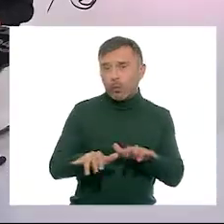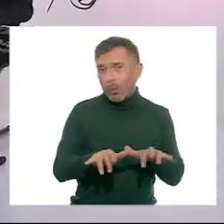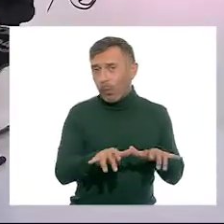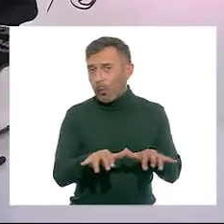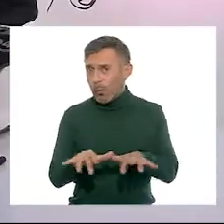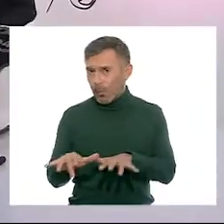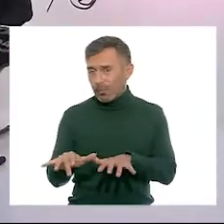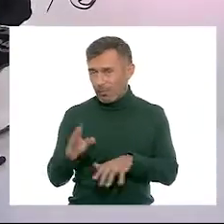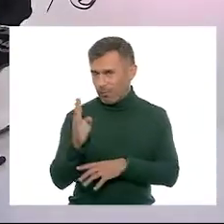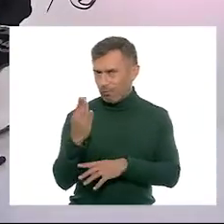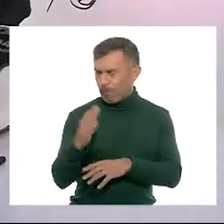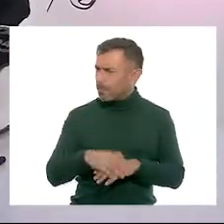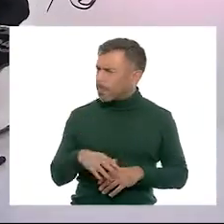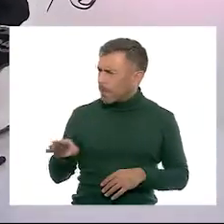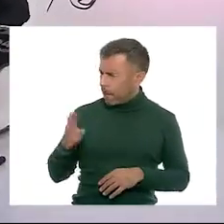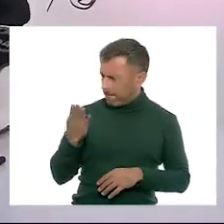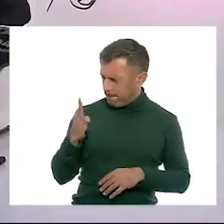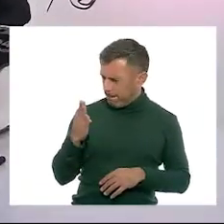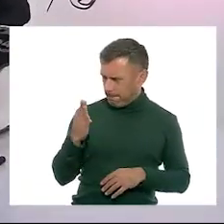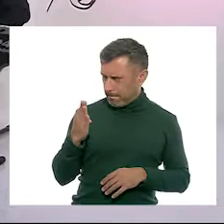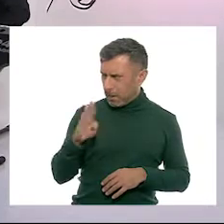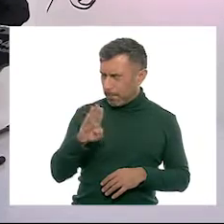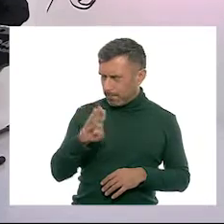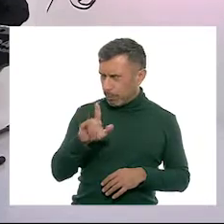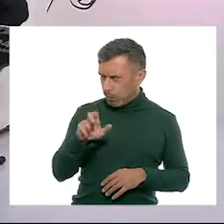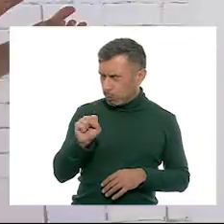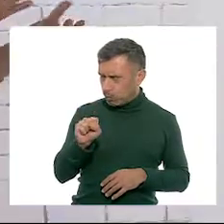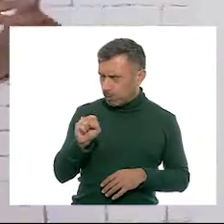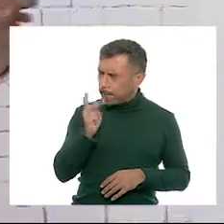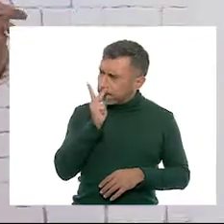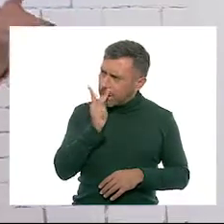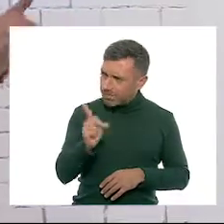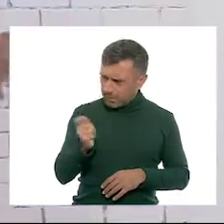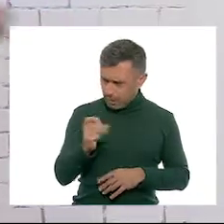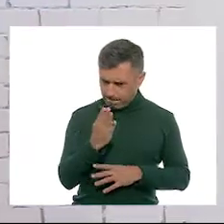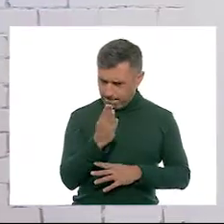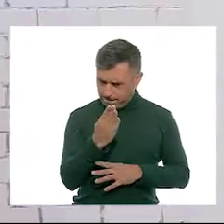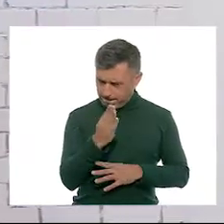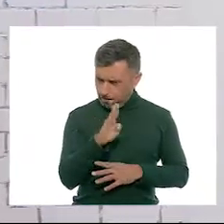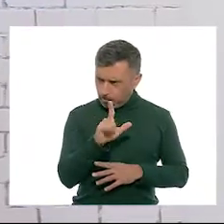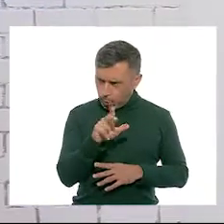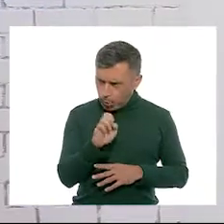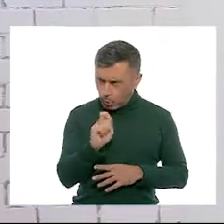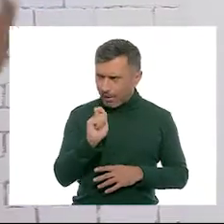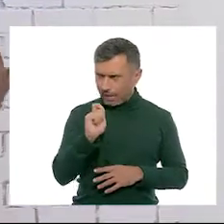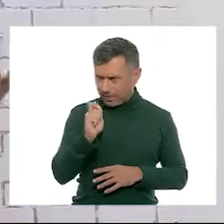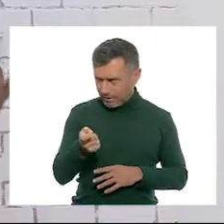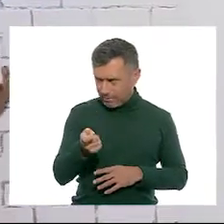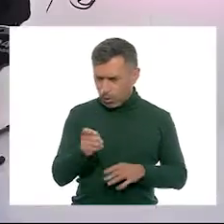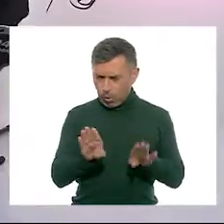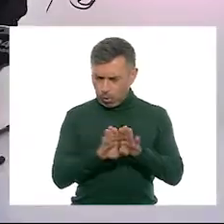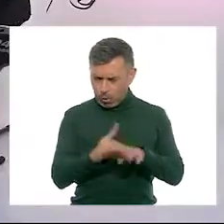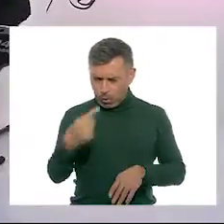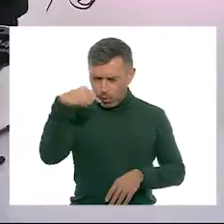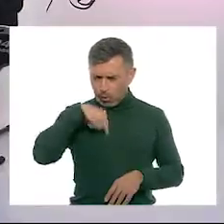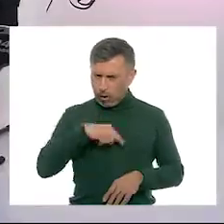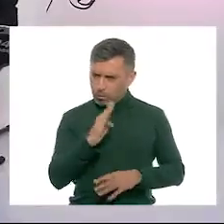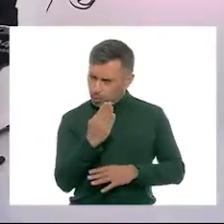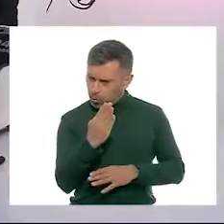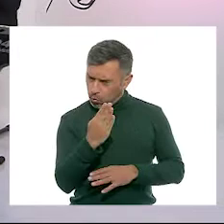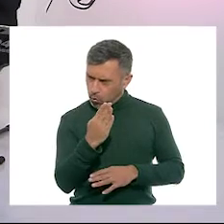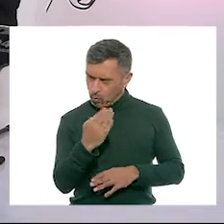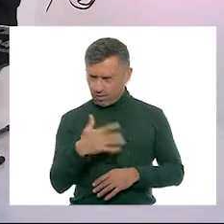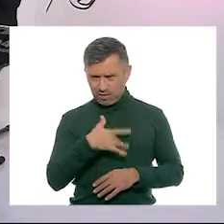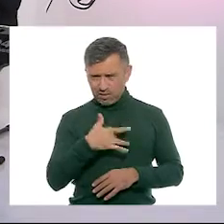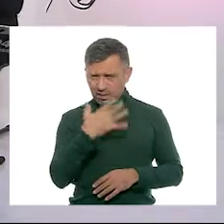De hecho, blues es una palabra que en inglés significa blue, pero blue, sentirse blue es sentirse triste, ¿no? Así es, porque